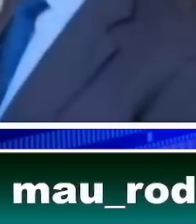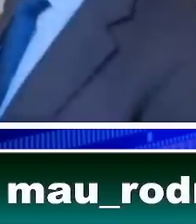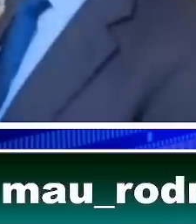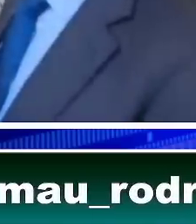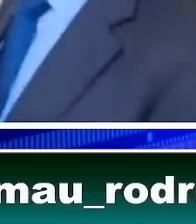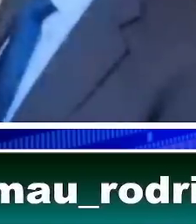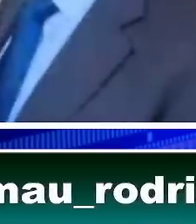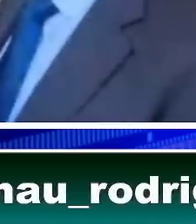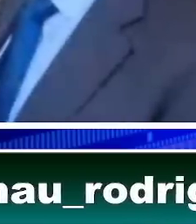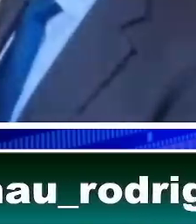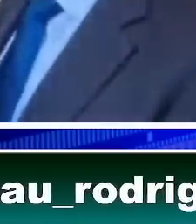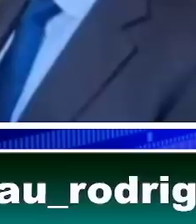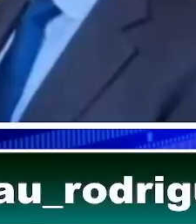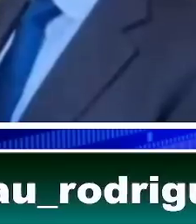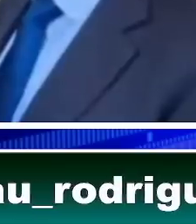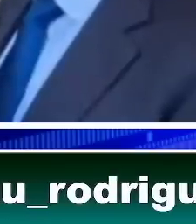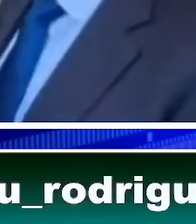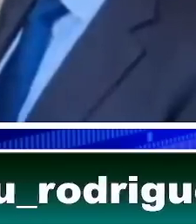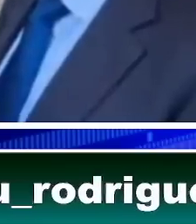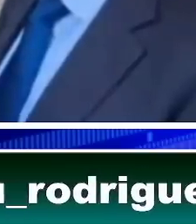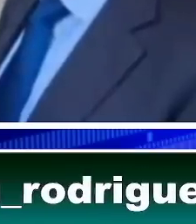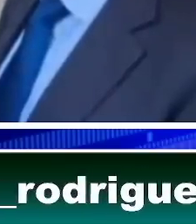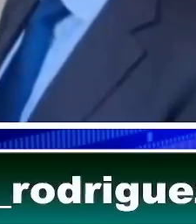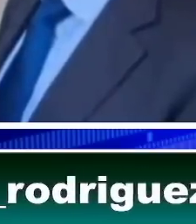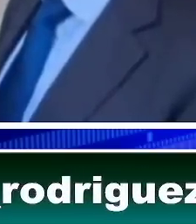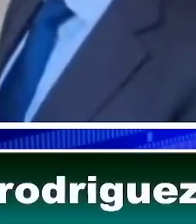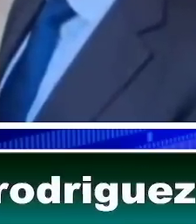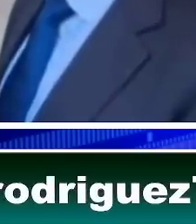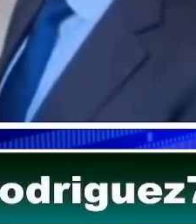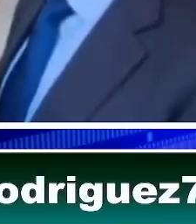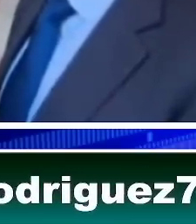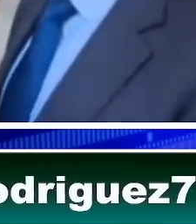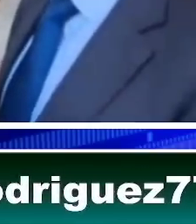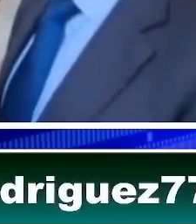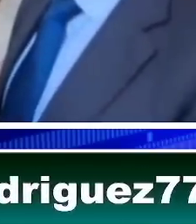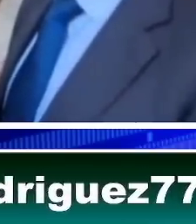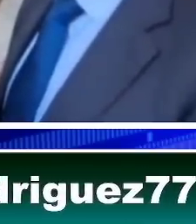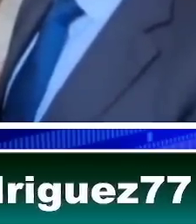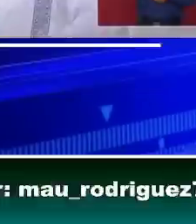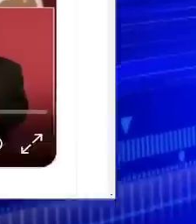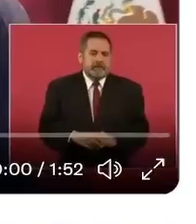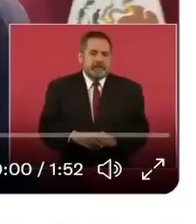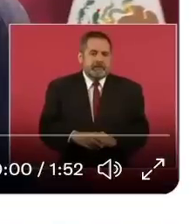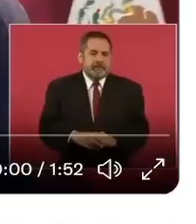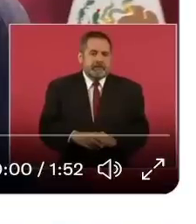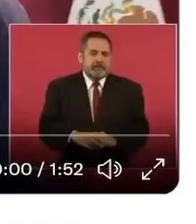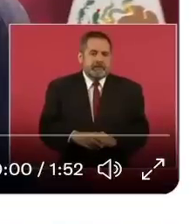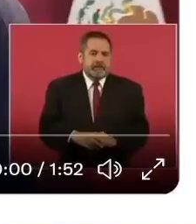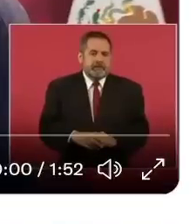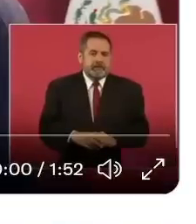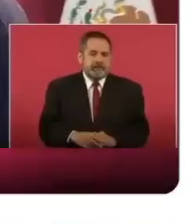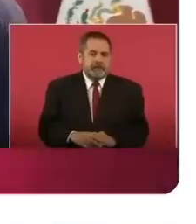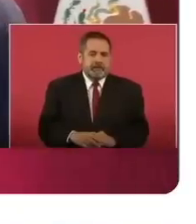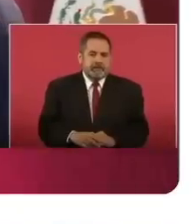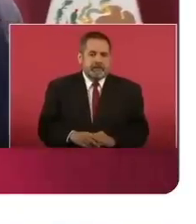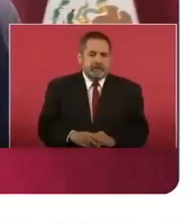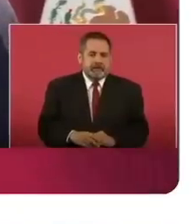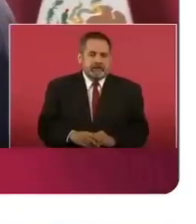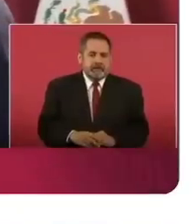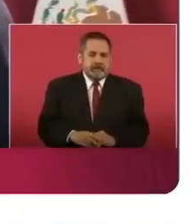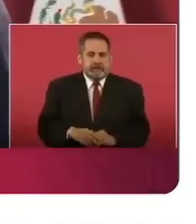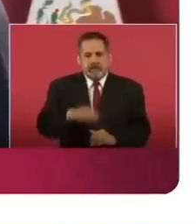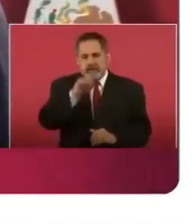pemex y la comisión federal de electricidad ojo con esto es muy importante vamos a echar lo que menciona el presidente y